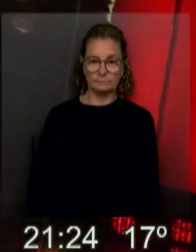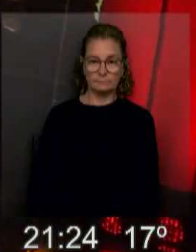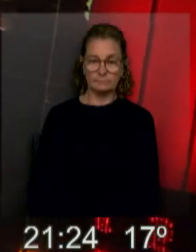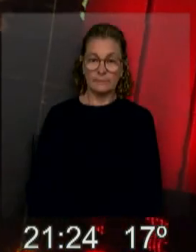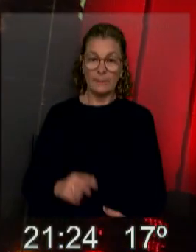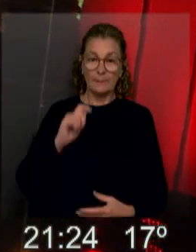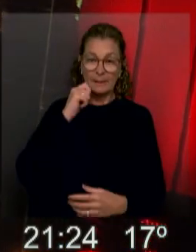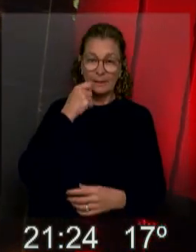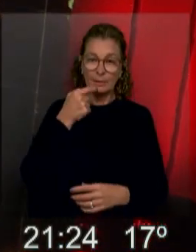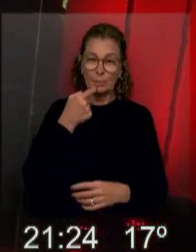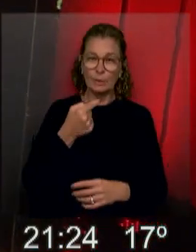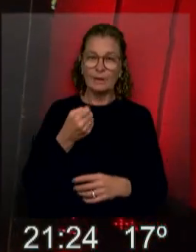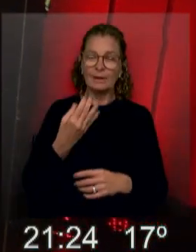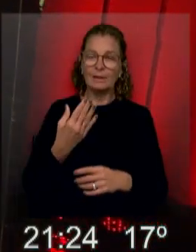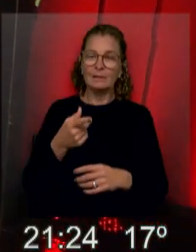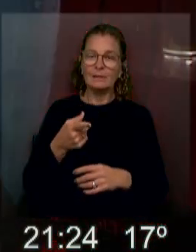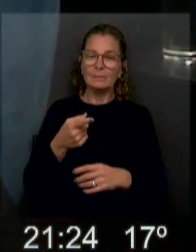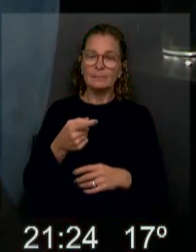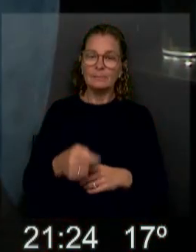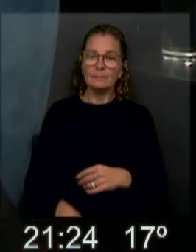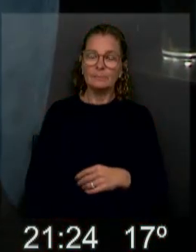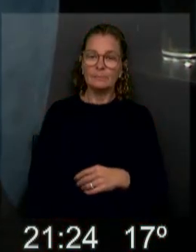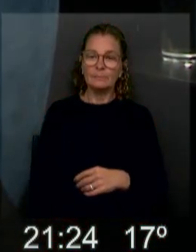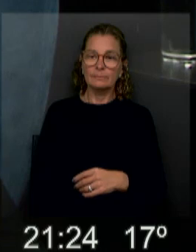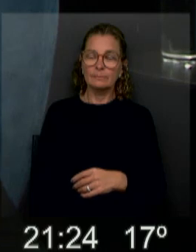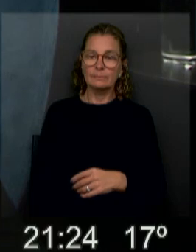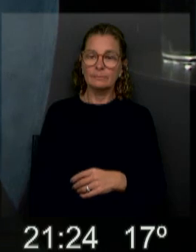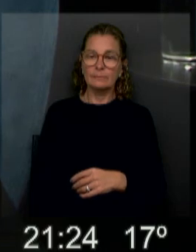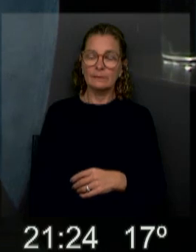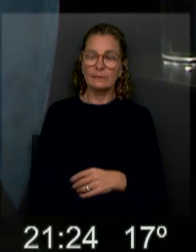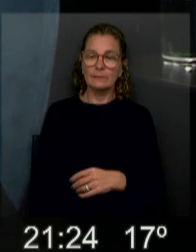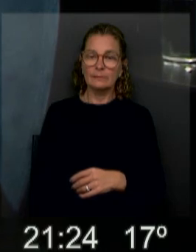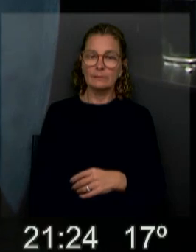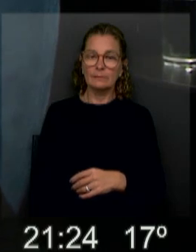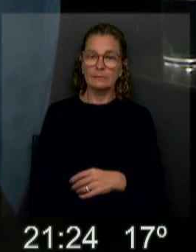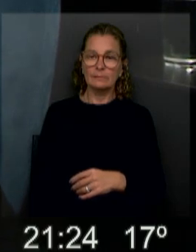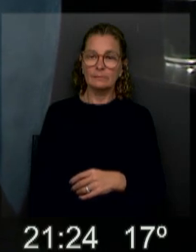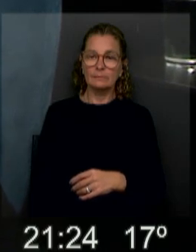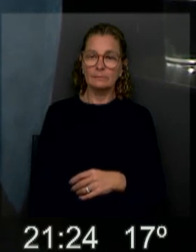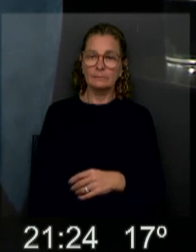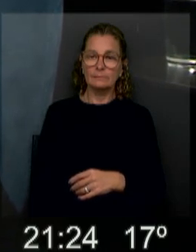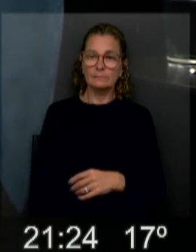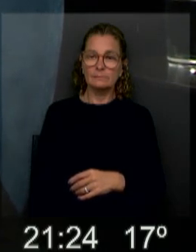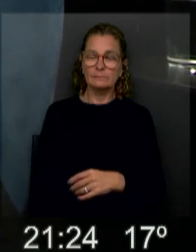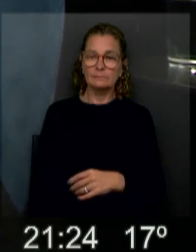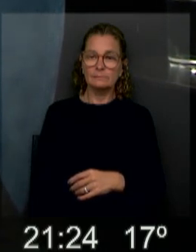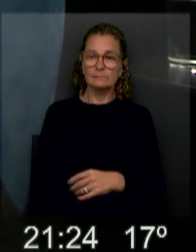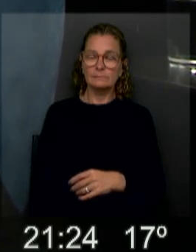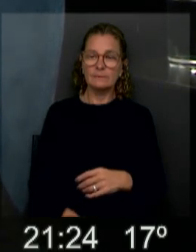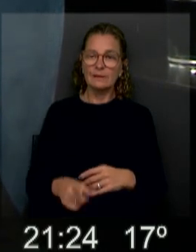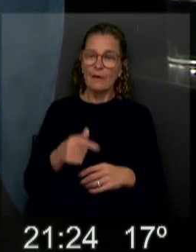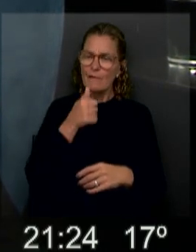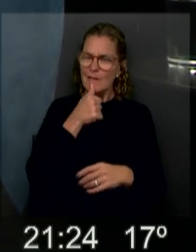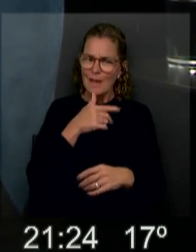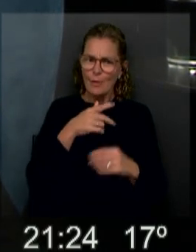Y me encantó porque, claro, en esta tanda ya estábamos conversando con nuestros invitados y salió la palabra, qué viejos, viejos no,